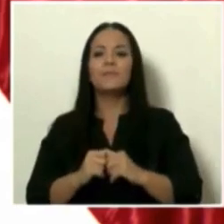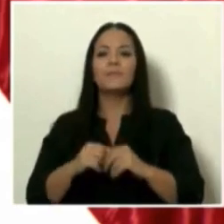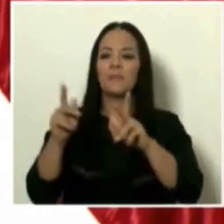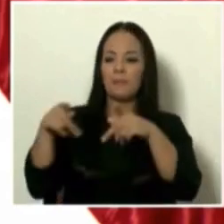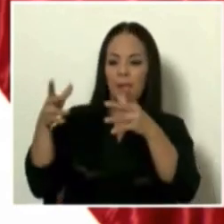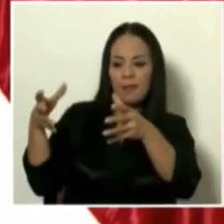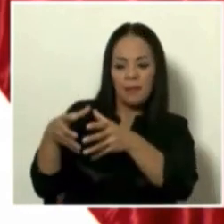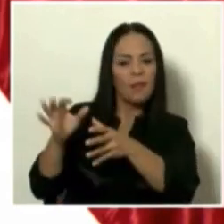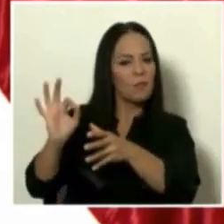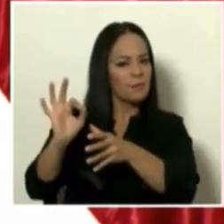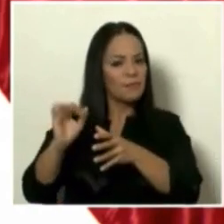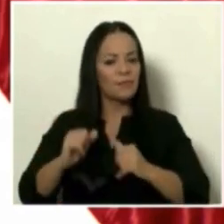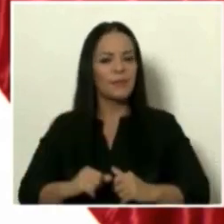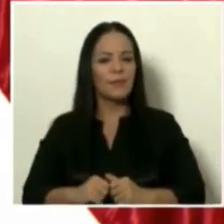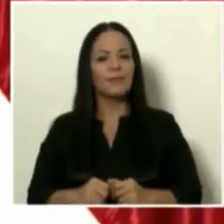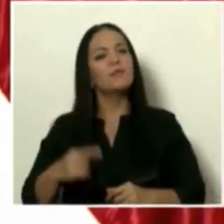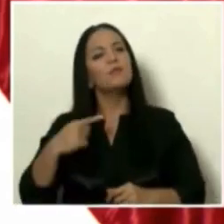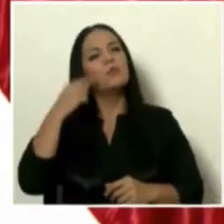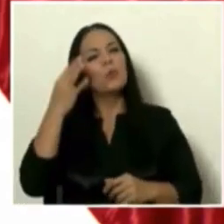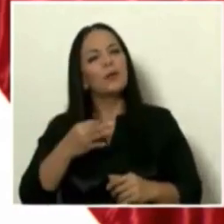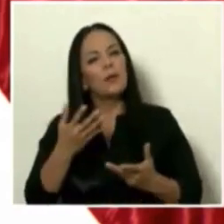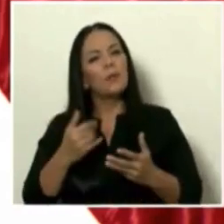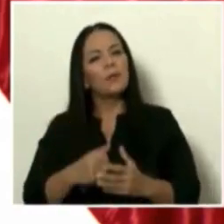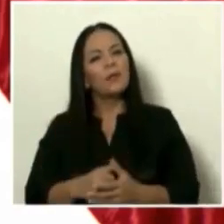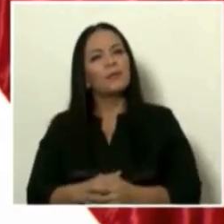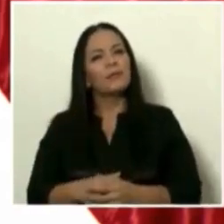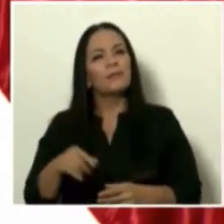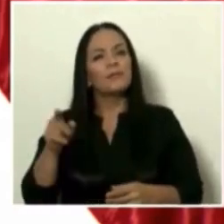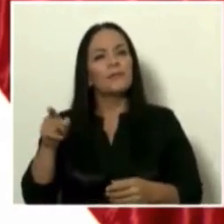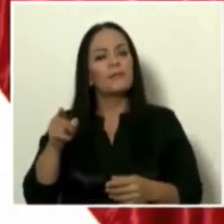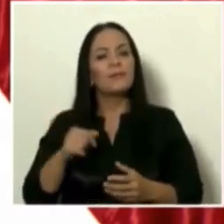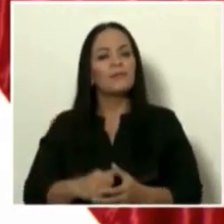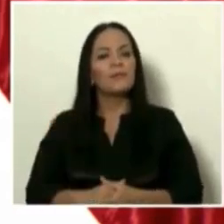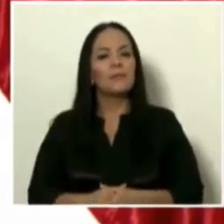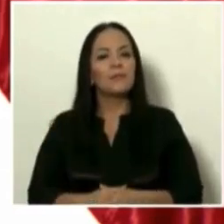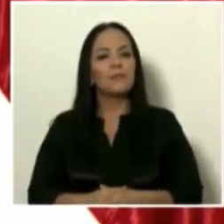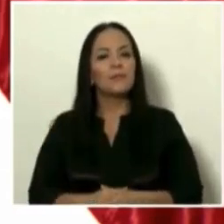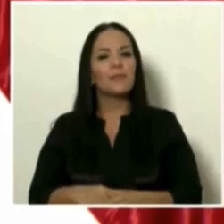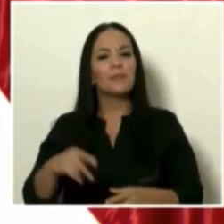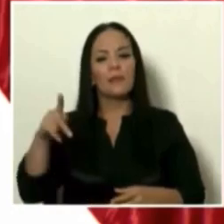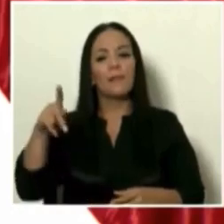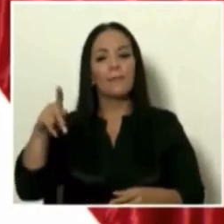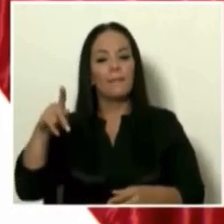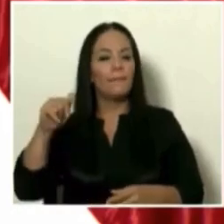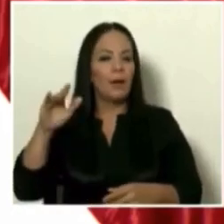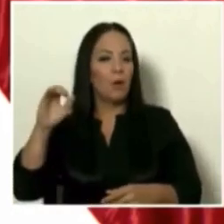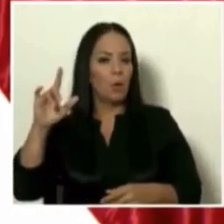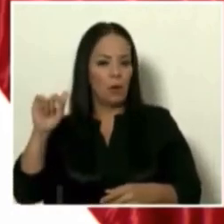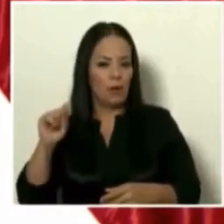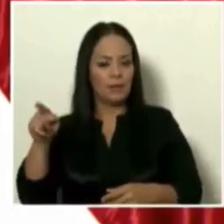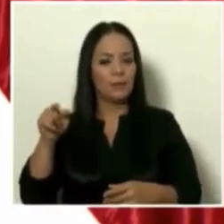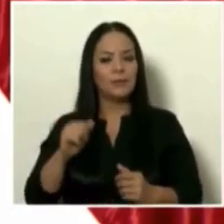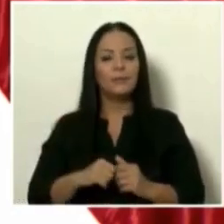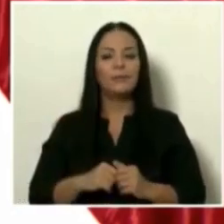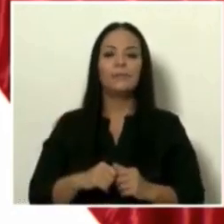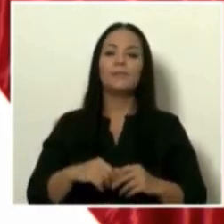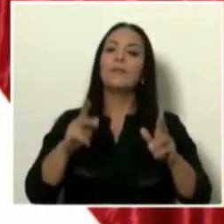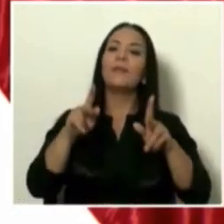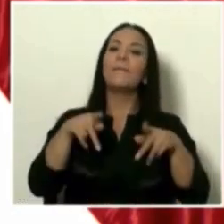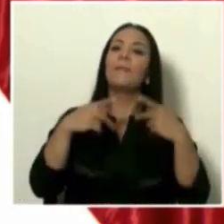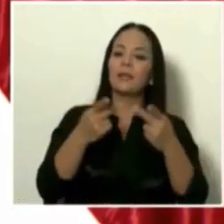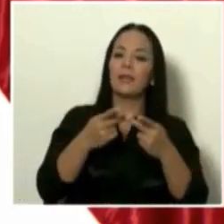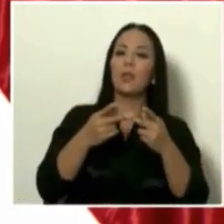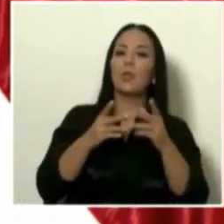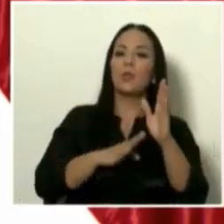fracción. De hecho, creo que le levantaron doña Paola, el Partido Progreso